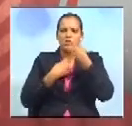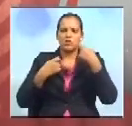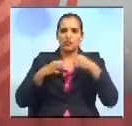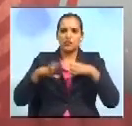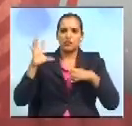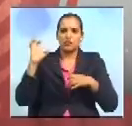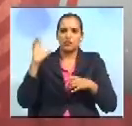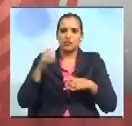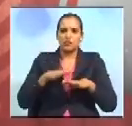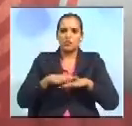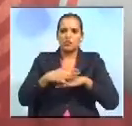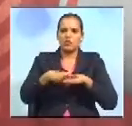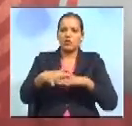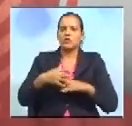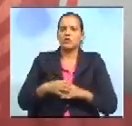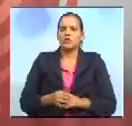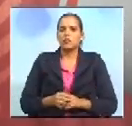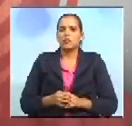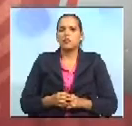lo que causó